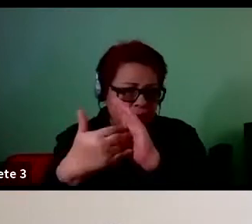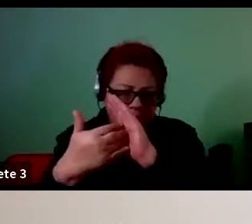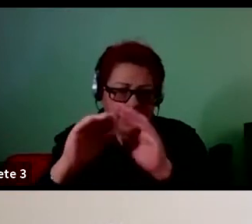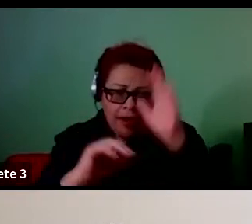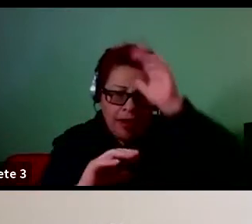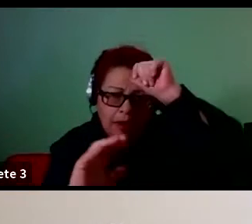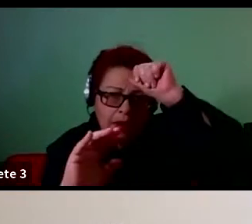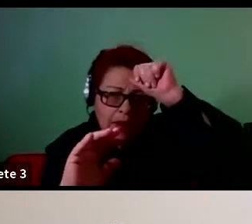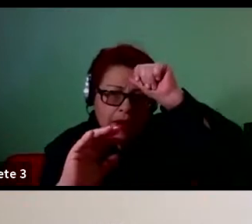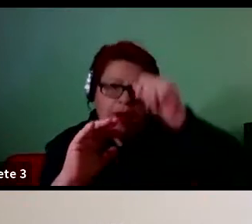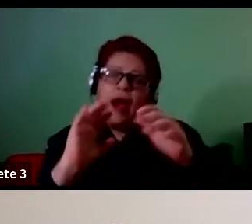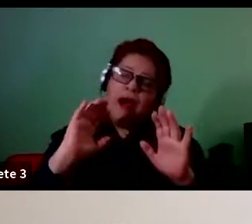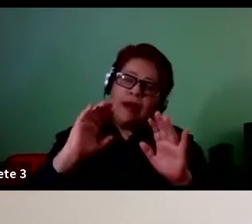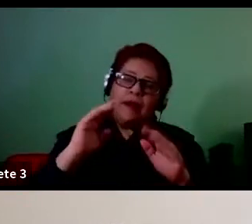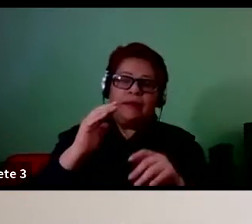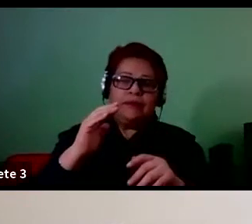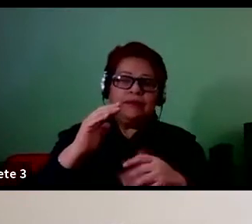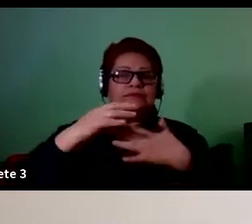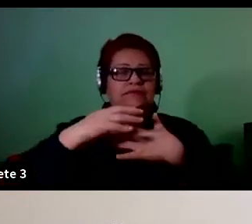sí.